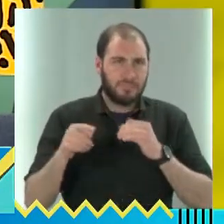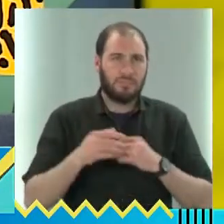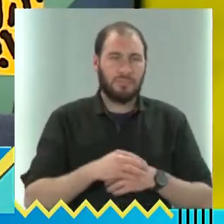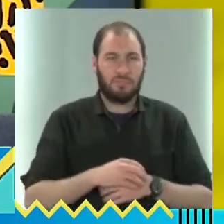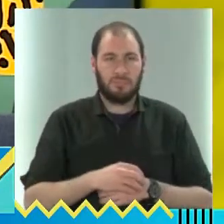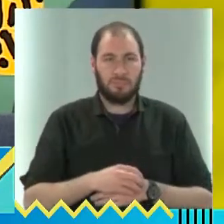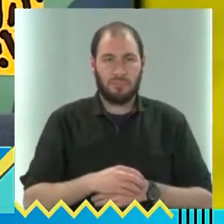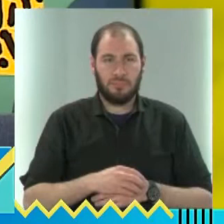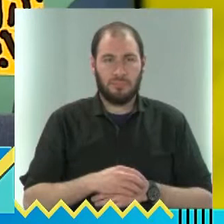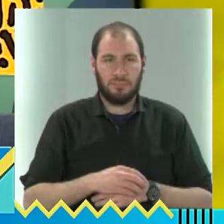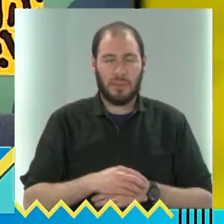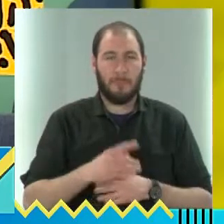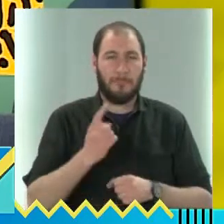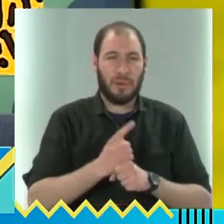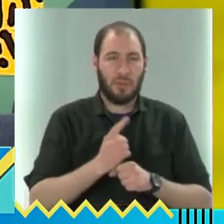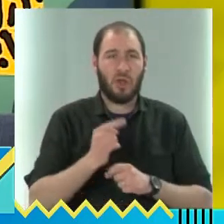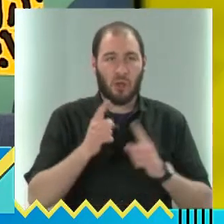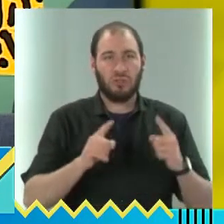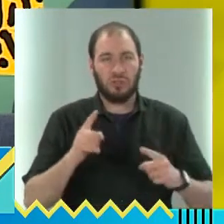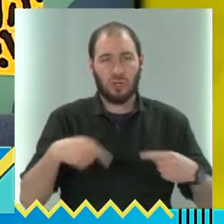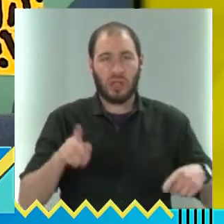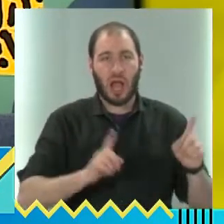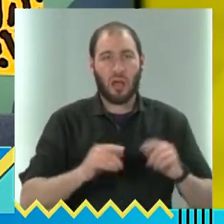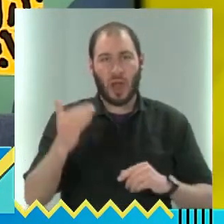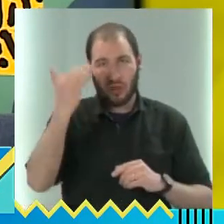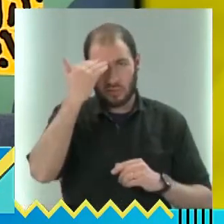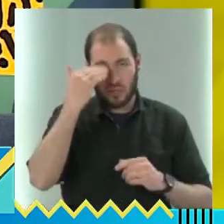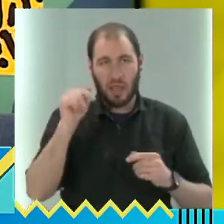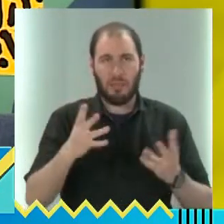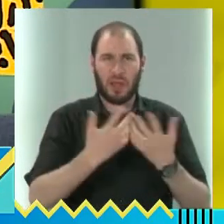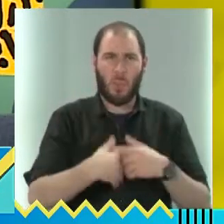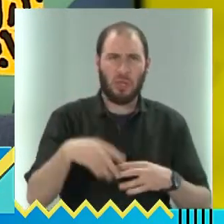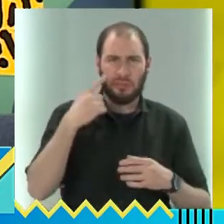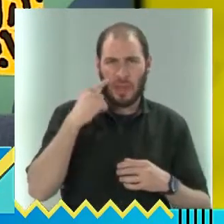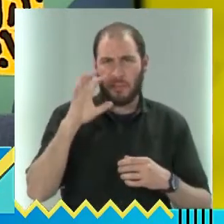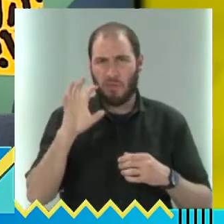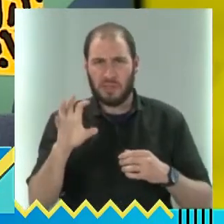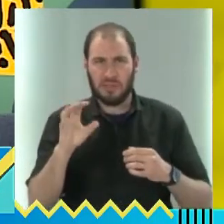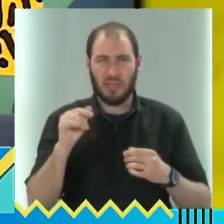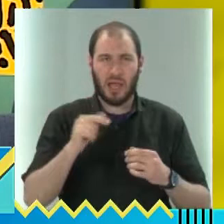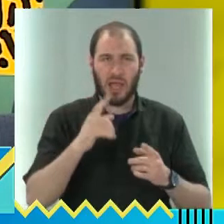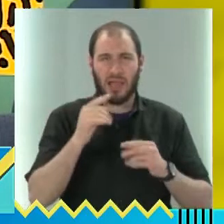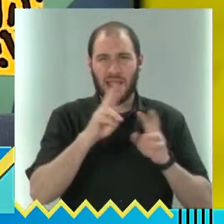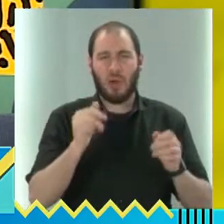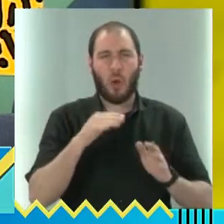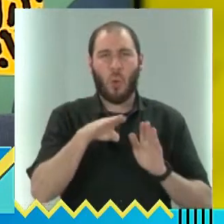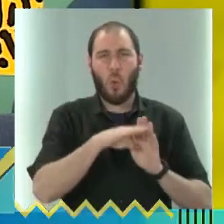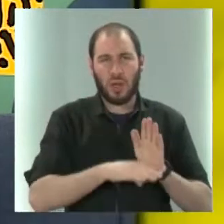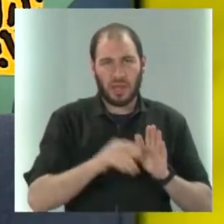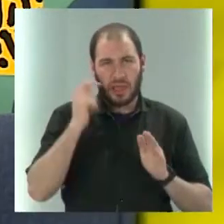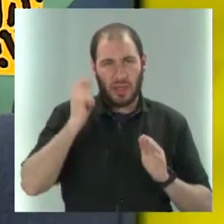reconoce, en principio sí hay algunas cuestiones anticonstitucionales, él mezcló los municipios con la provincia y aquí hay que hablar de los órdenes jurídicos más